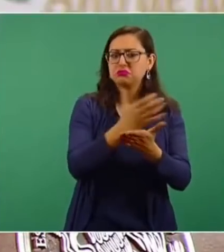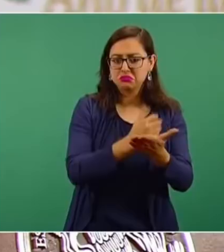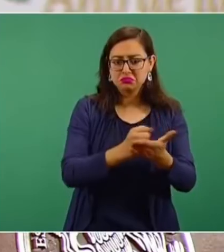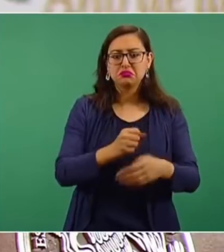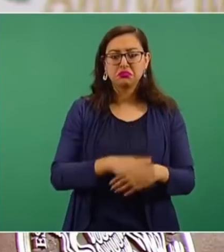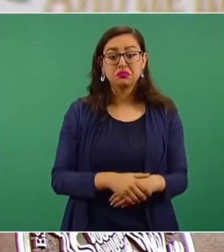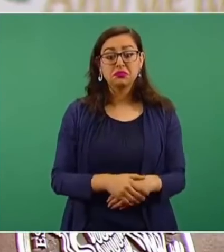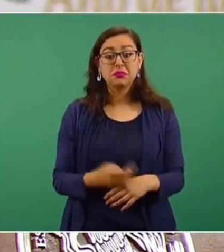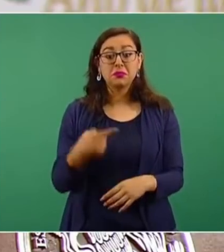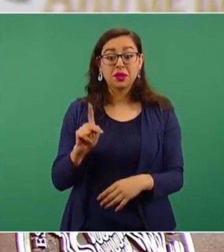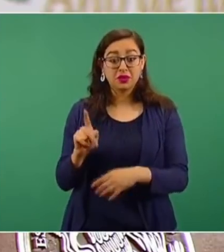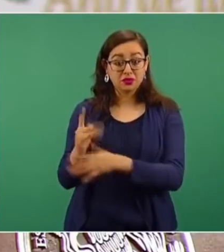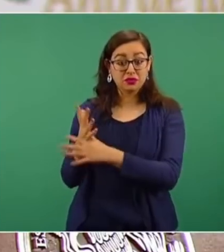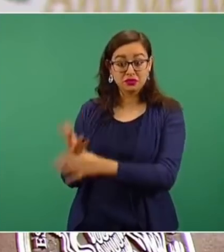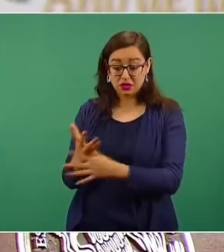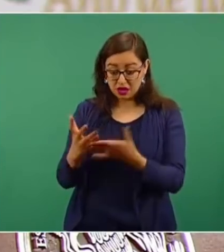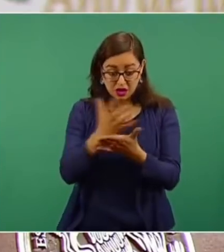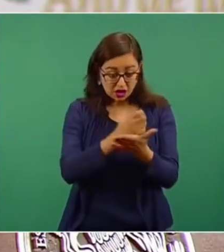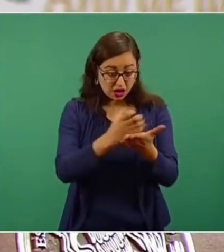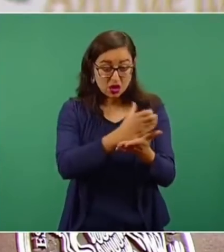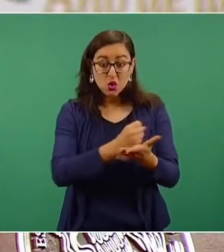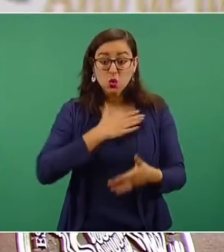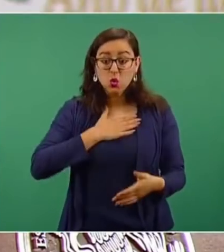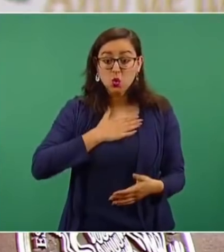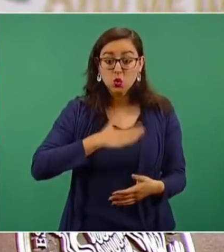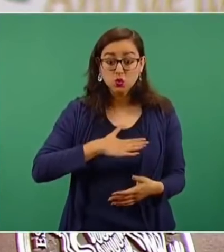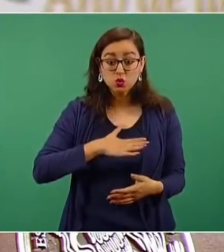decía ganancias razonables.